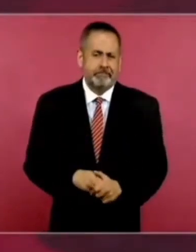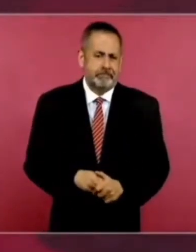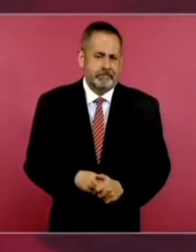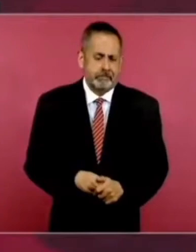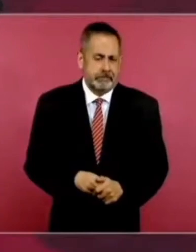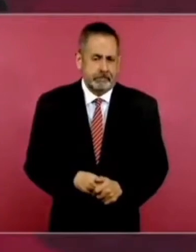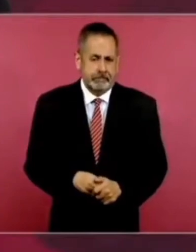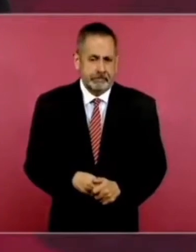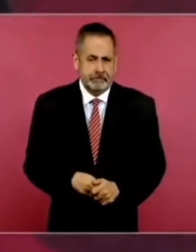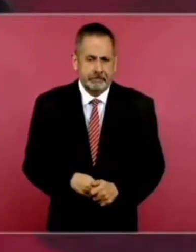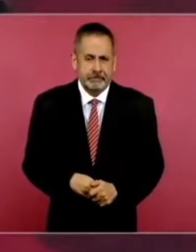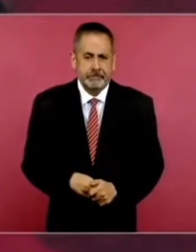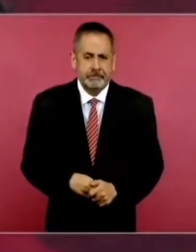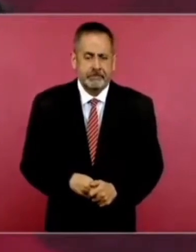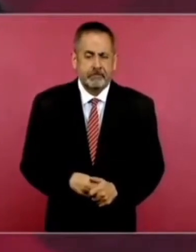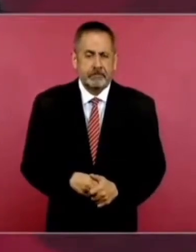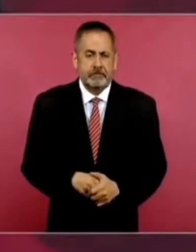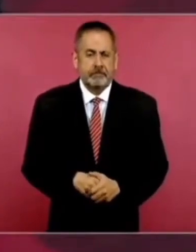Ya